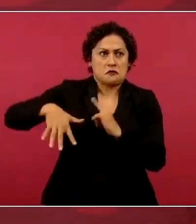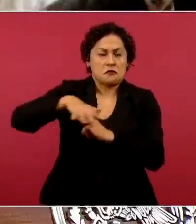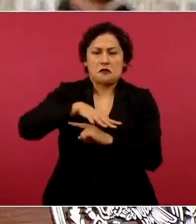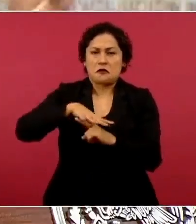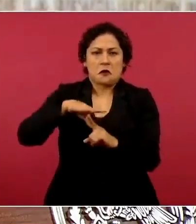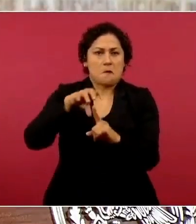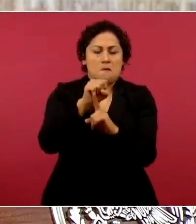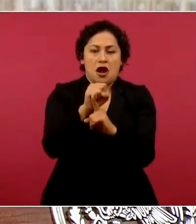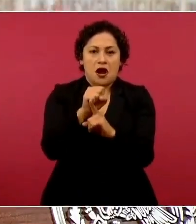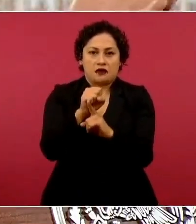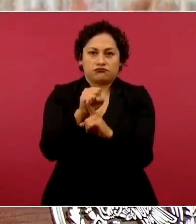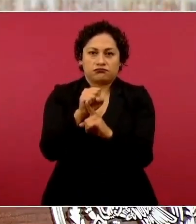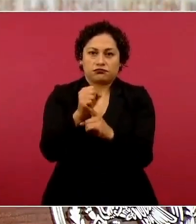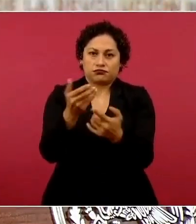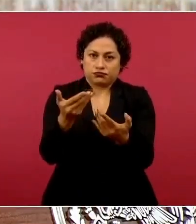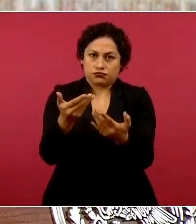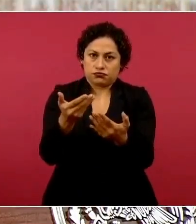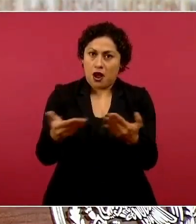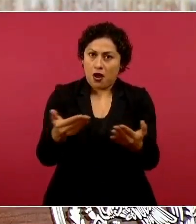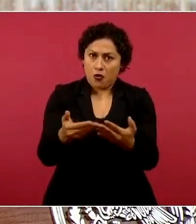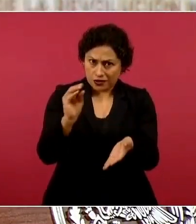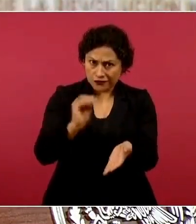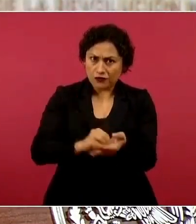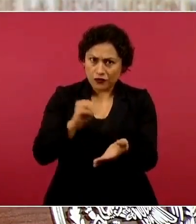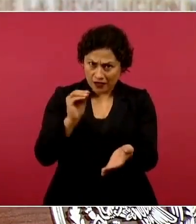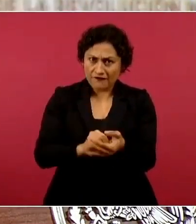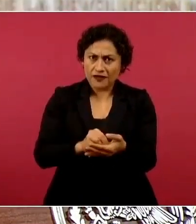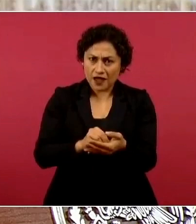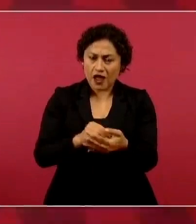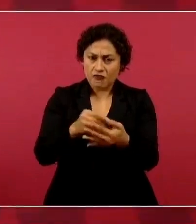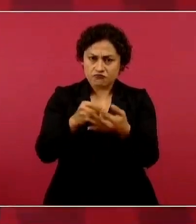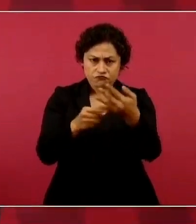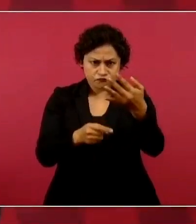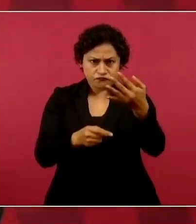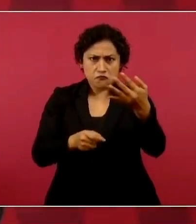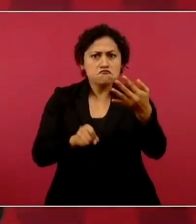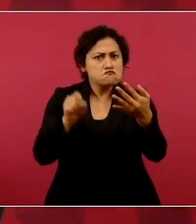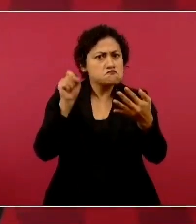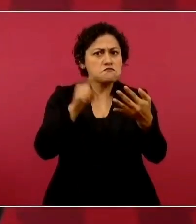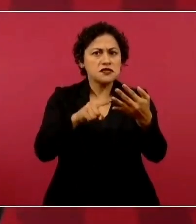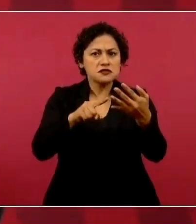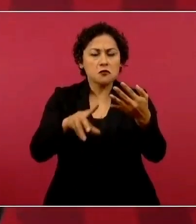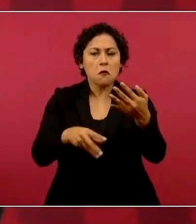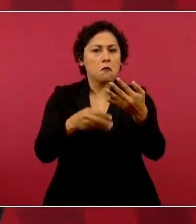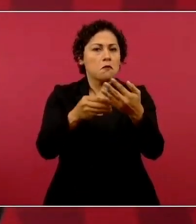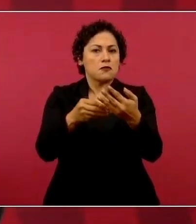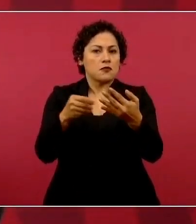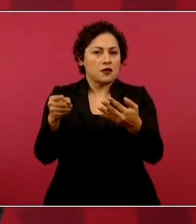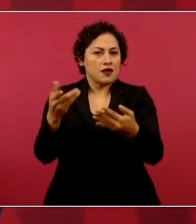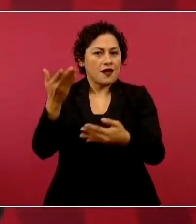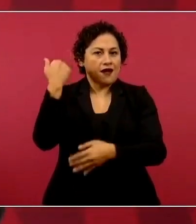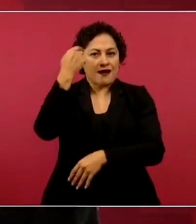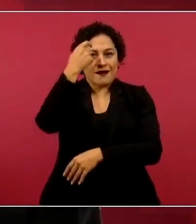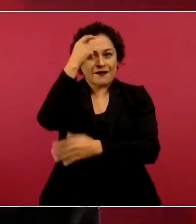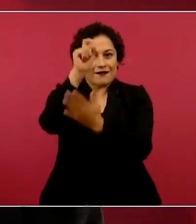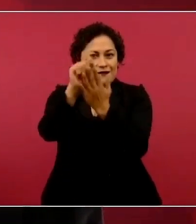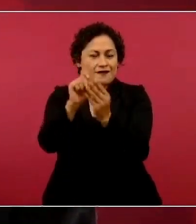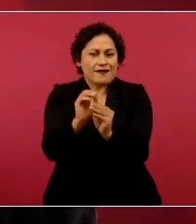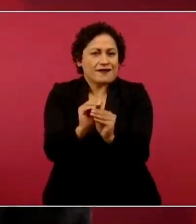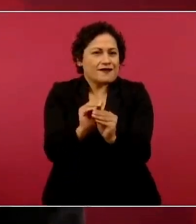más 4 o 5 cosas bien dichas y de manera sencilla: que se modere